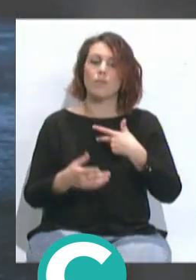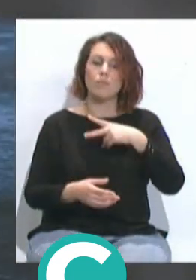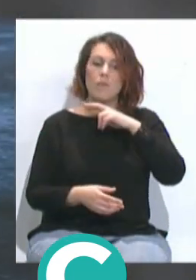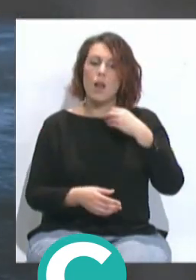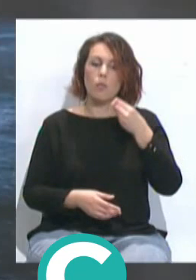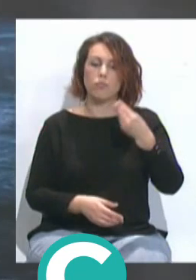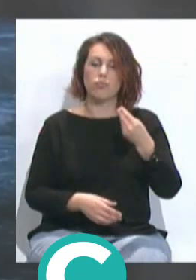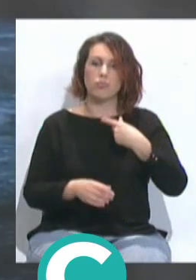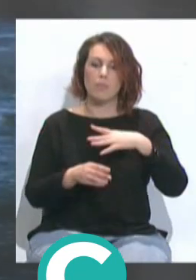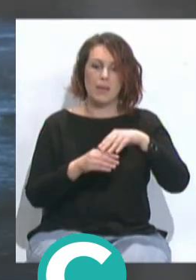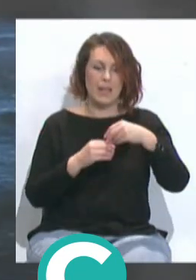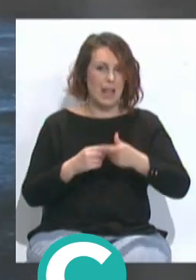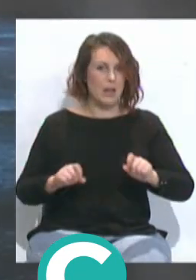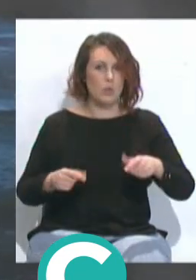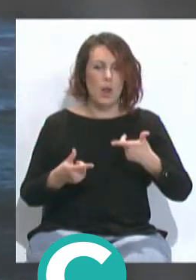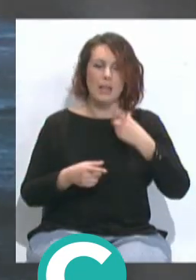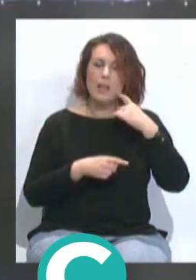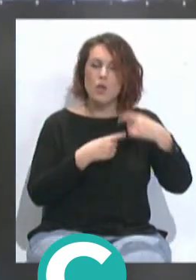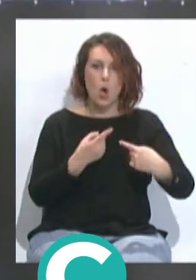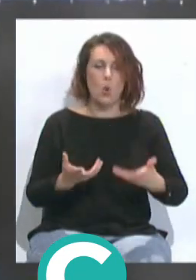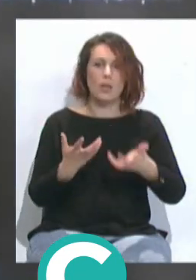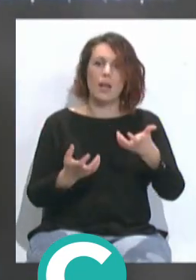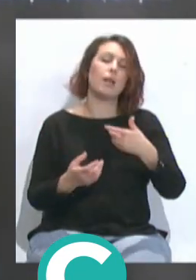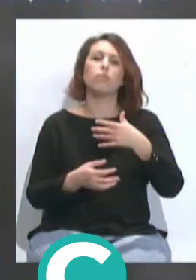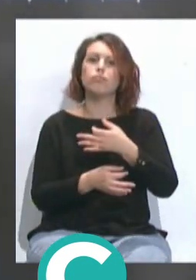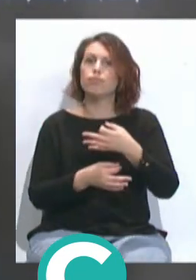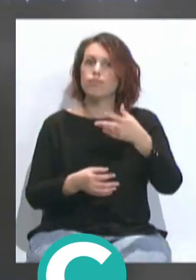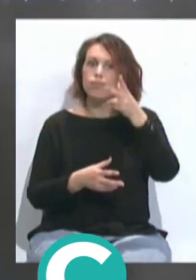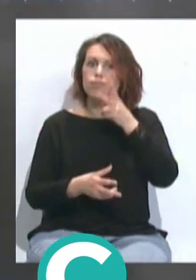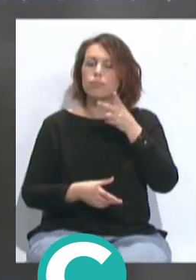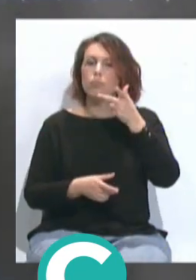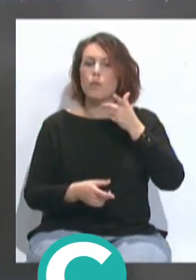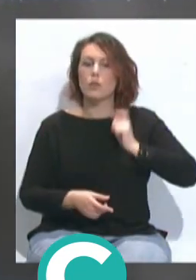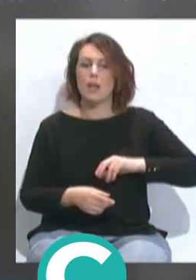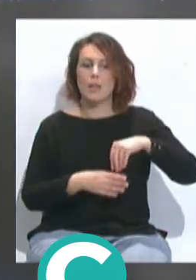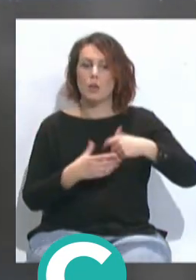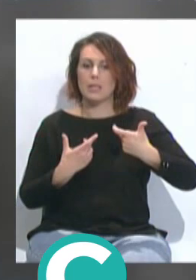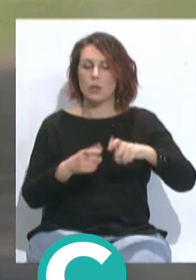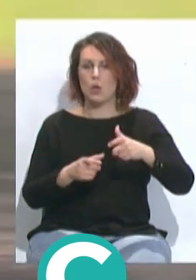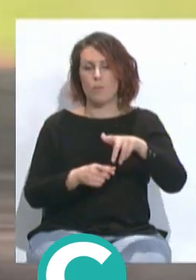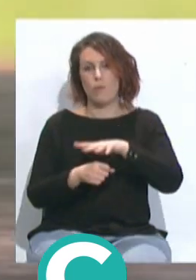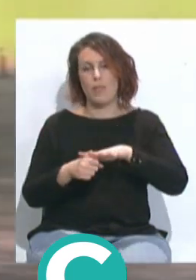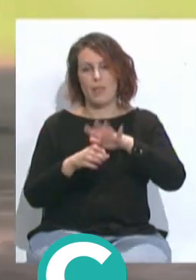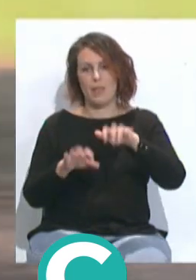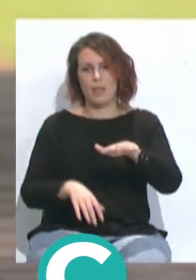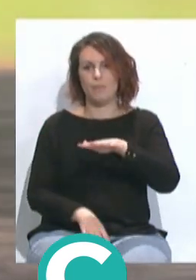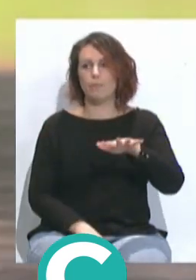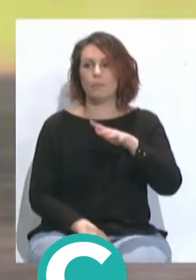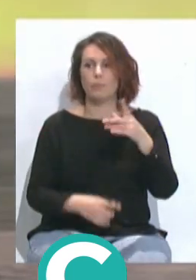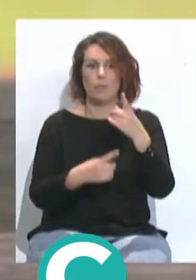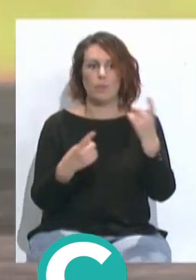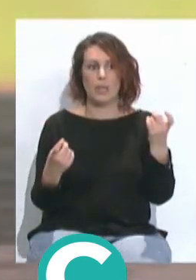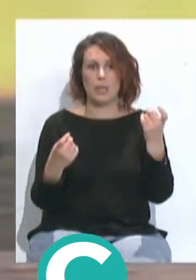materias primas las tradiciones culinarias y la excelencia de los profesionales del sector en la provincia Era